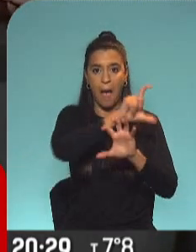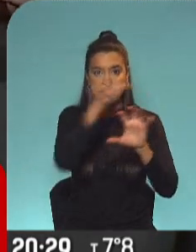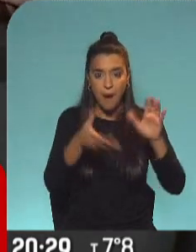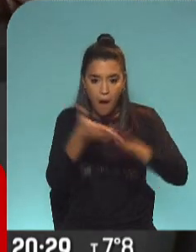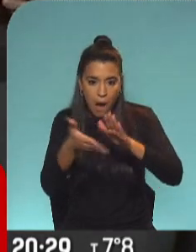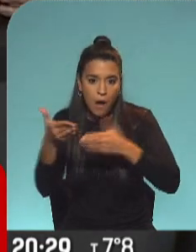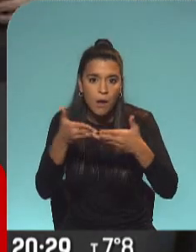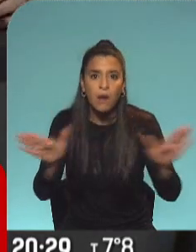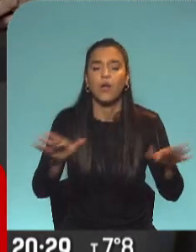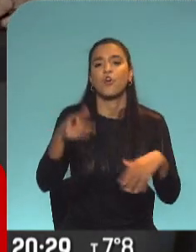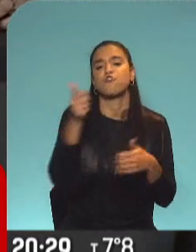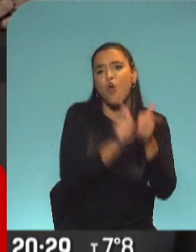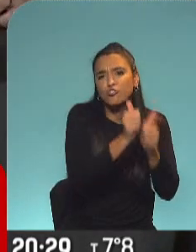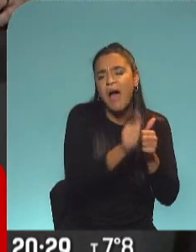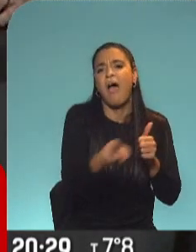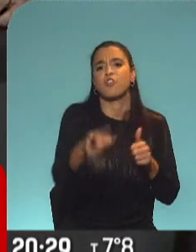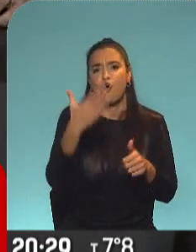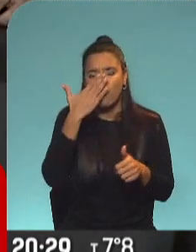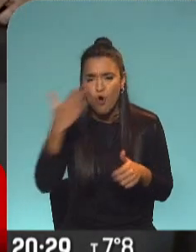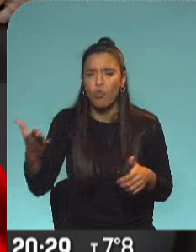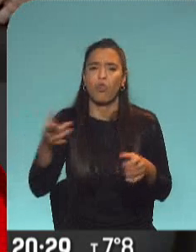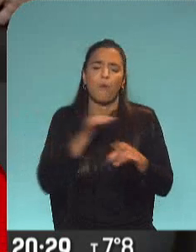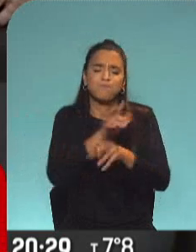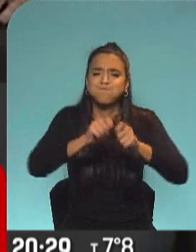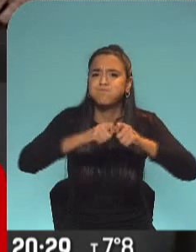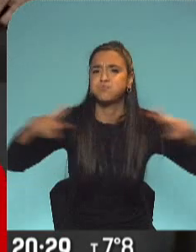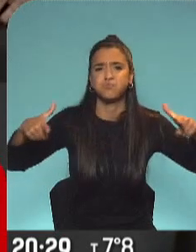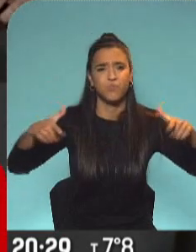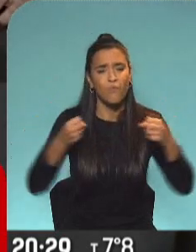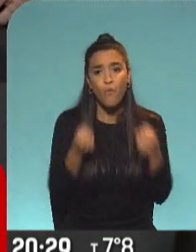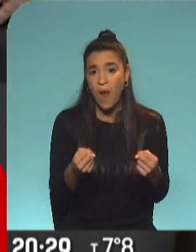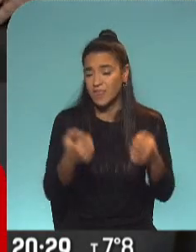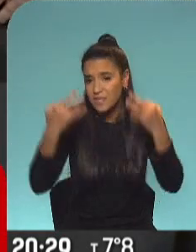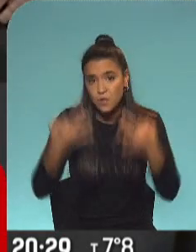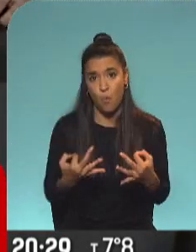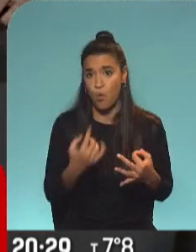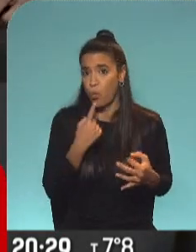estalla Rosario, te estalla Córdoba, pero no te quepa duda, porque el